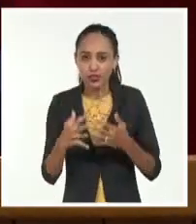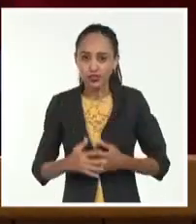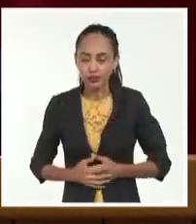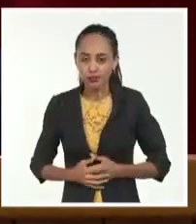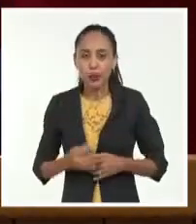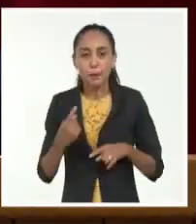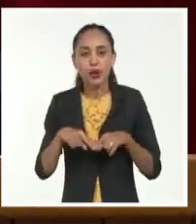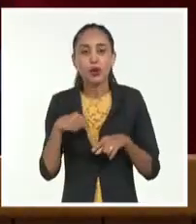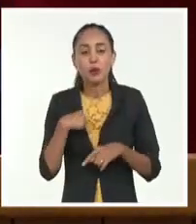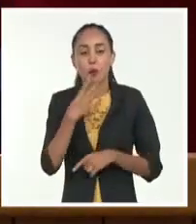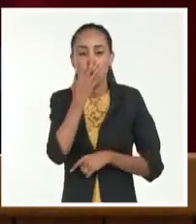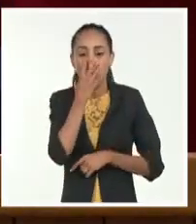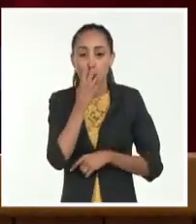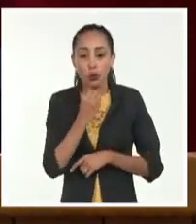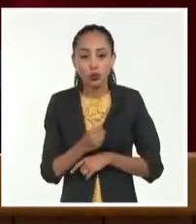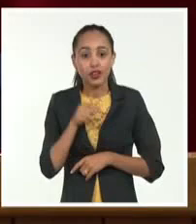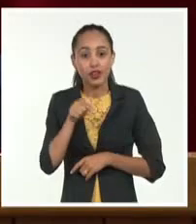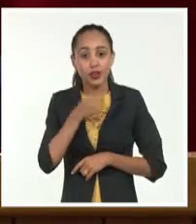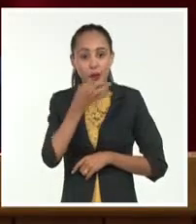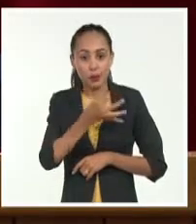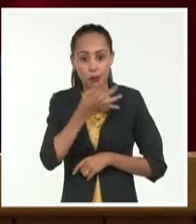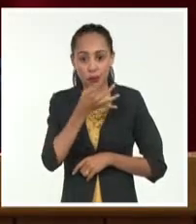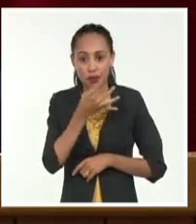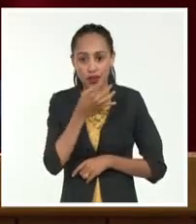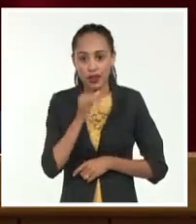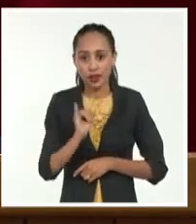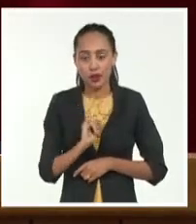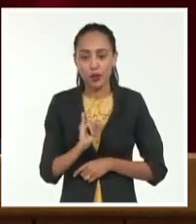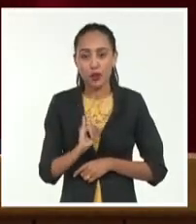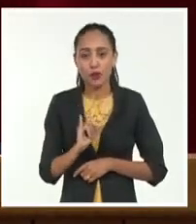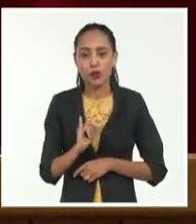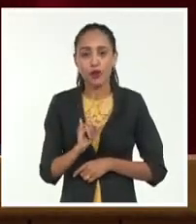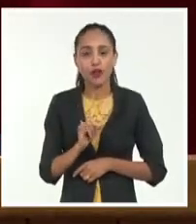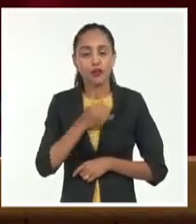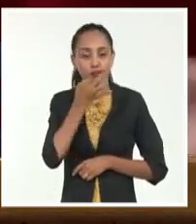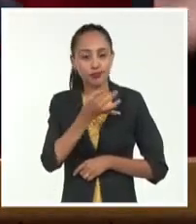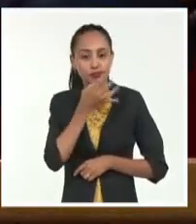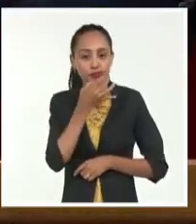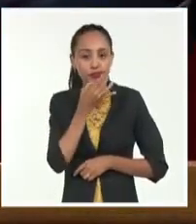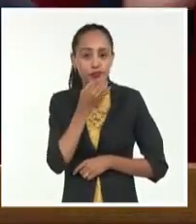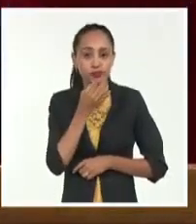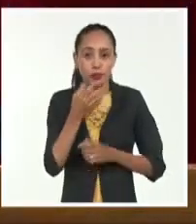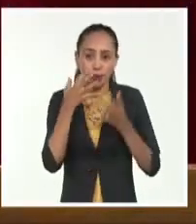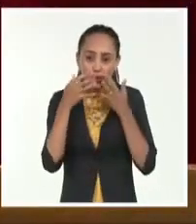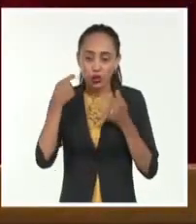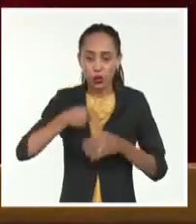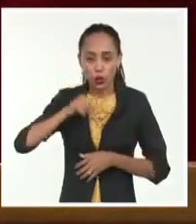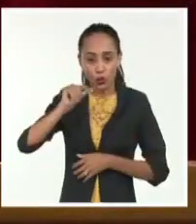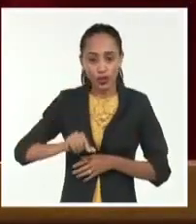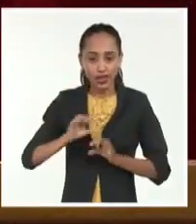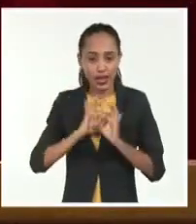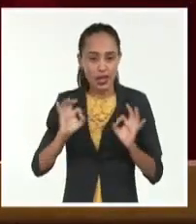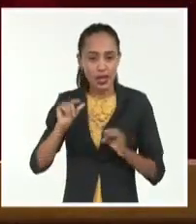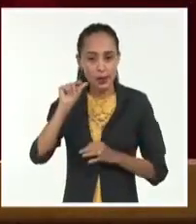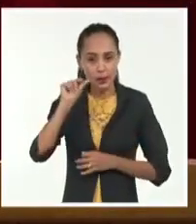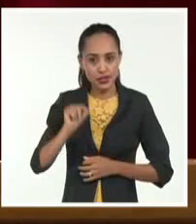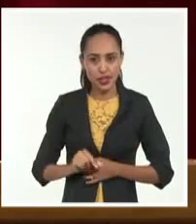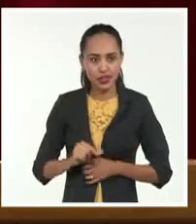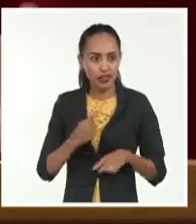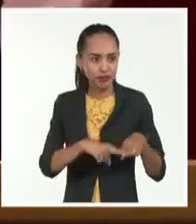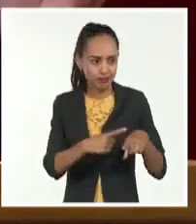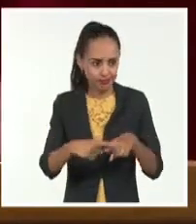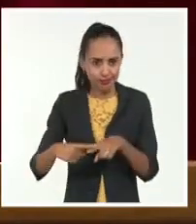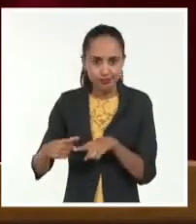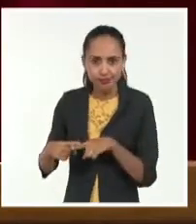me gustaría extenderme sobre las esencias, apoyado en los argumentos de los brillantes juristas y especialistas de otras